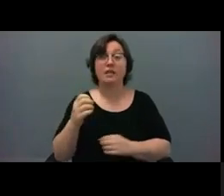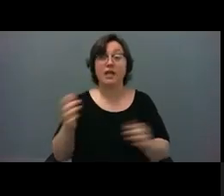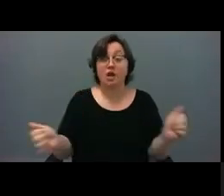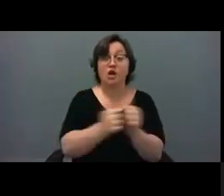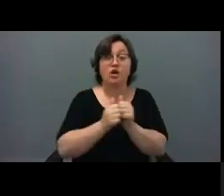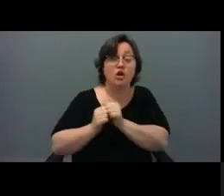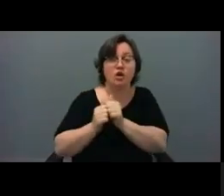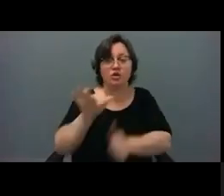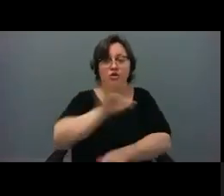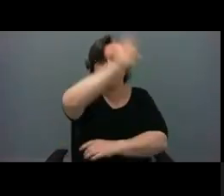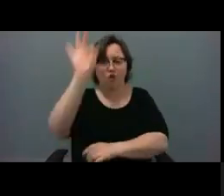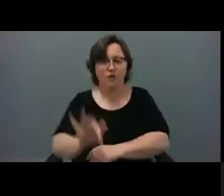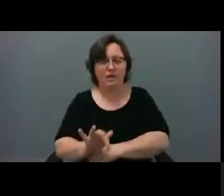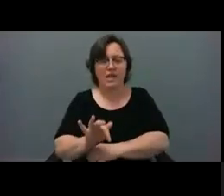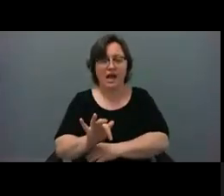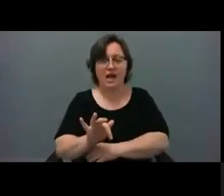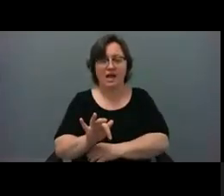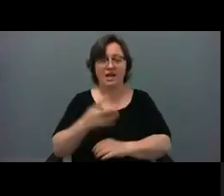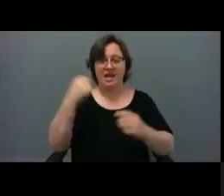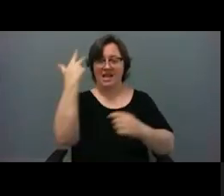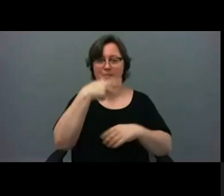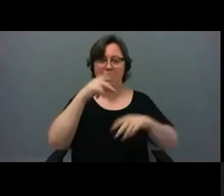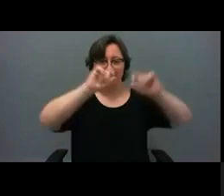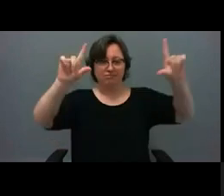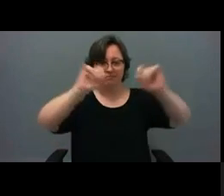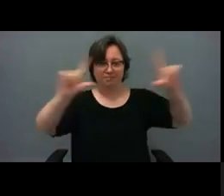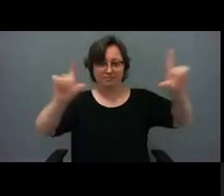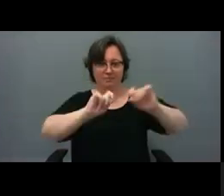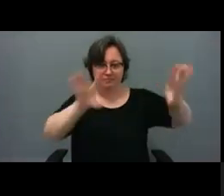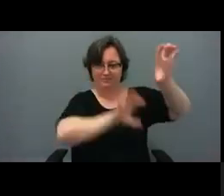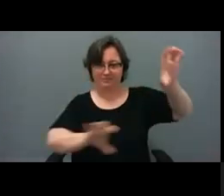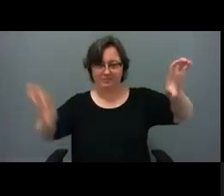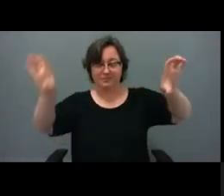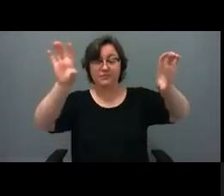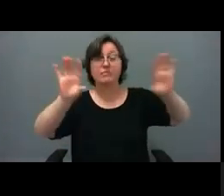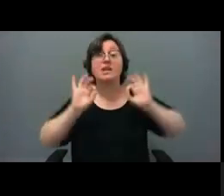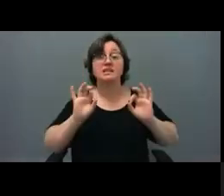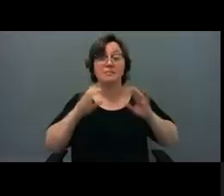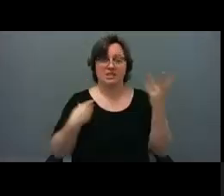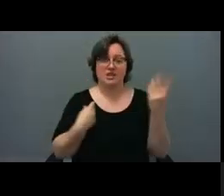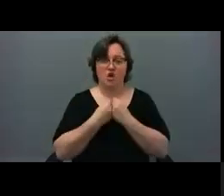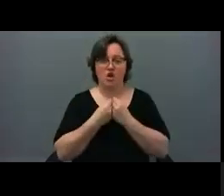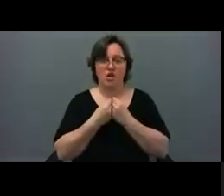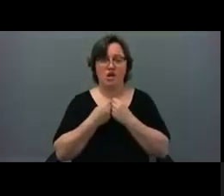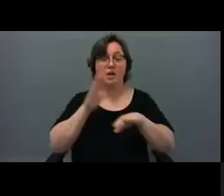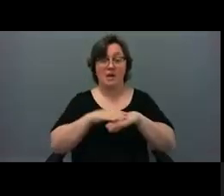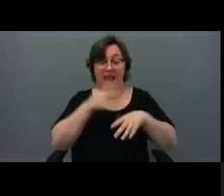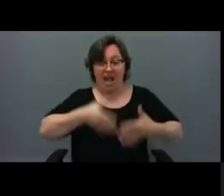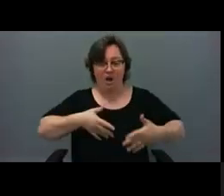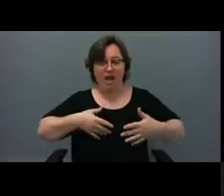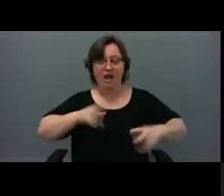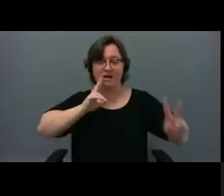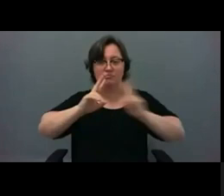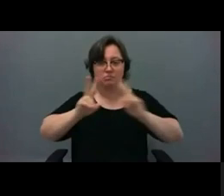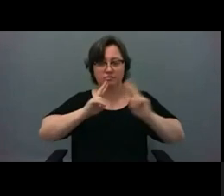acompañado hoy a encenderos la cámara y a estar aquí, porque ahora damos